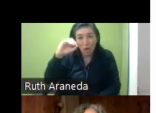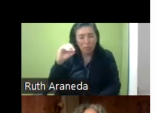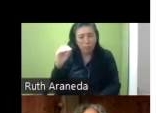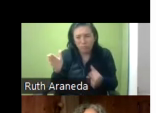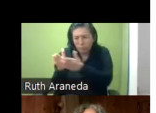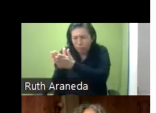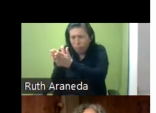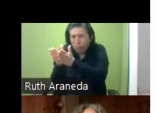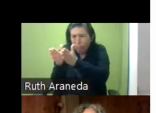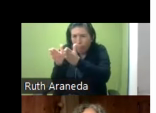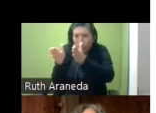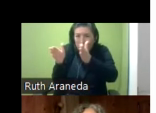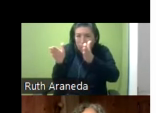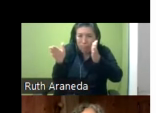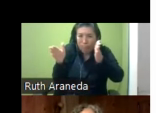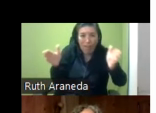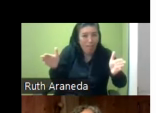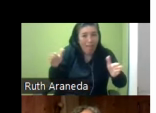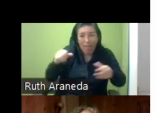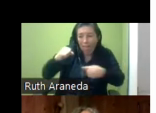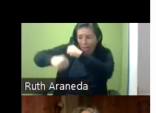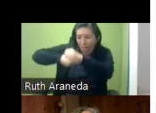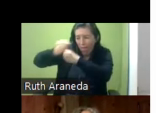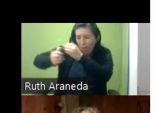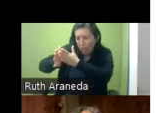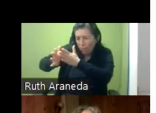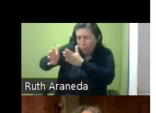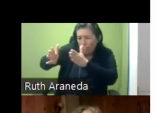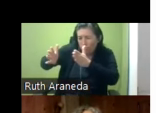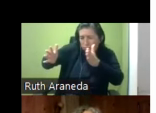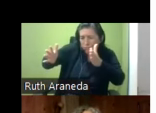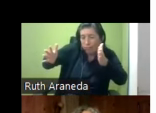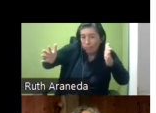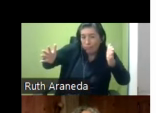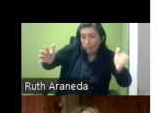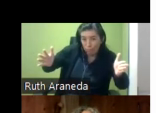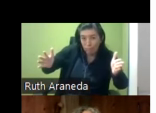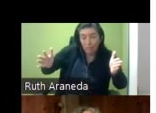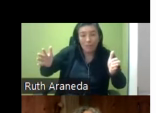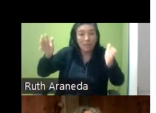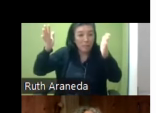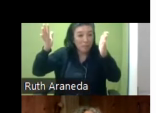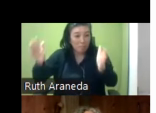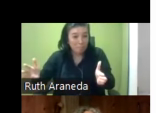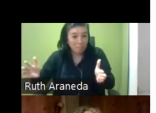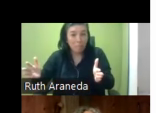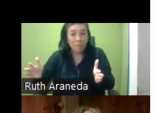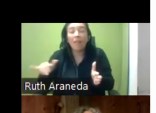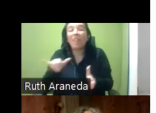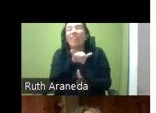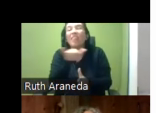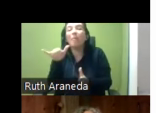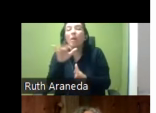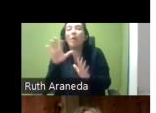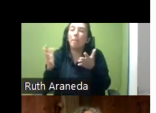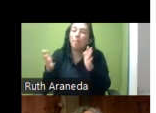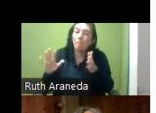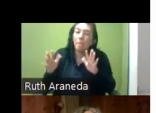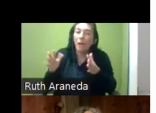tenido una temporalidad prolongada, y luego alrededor